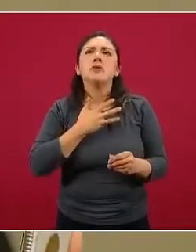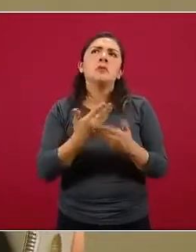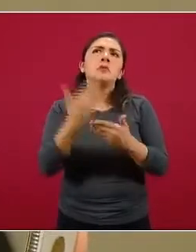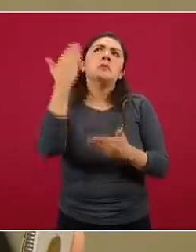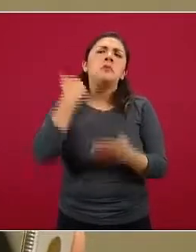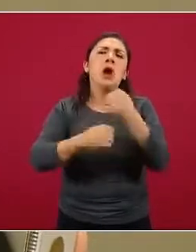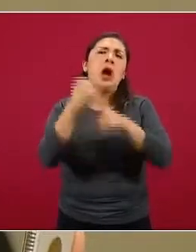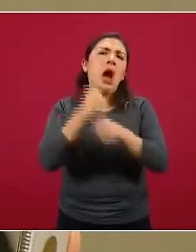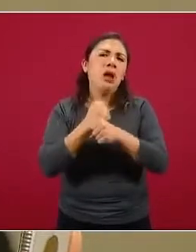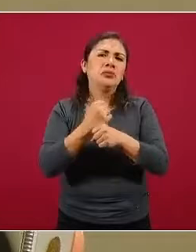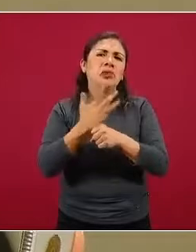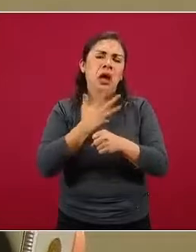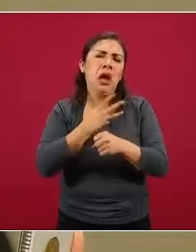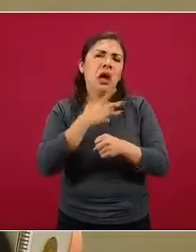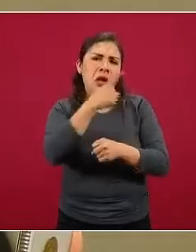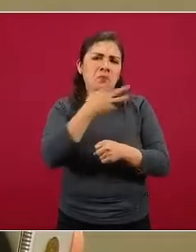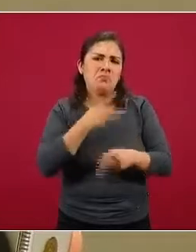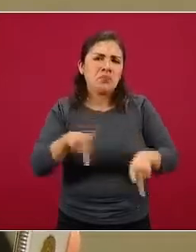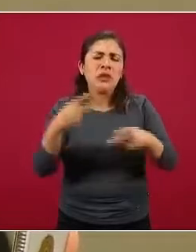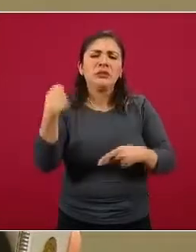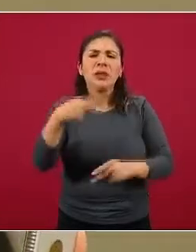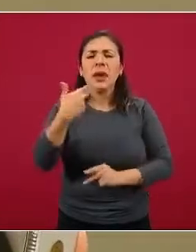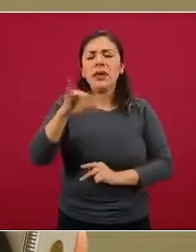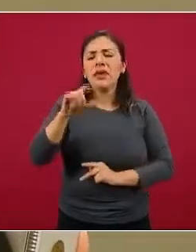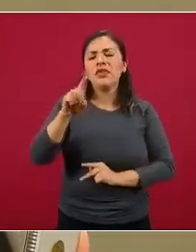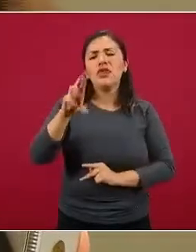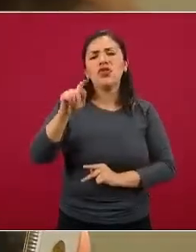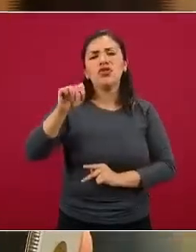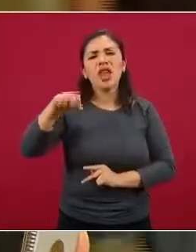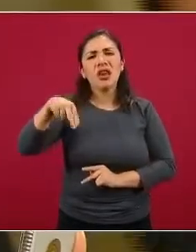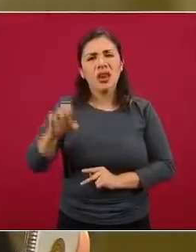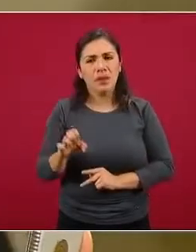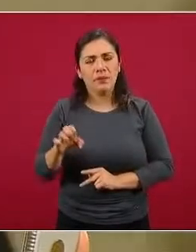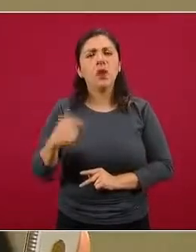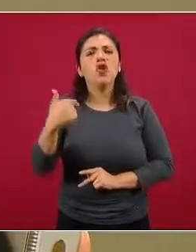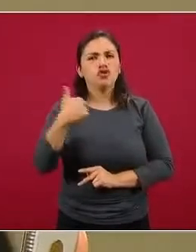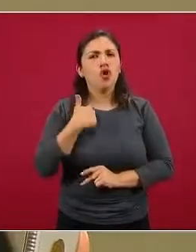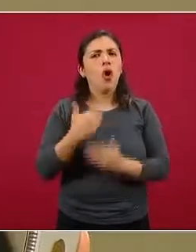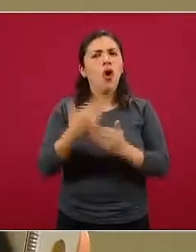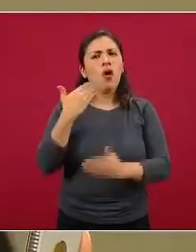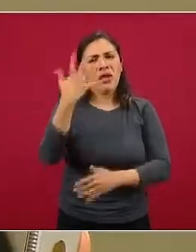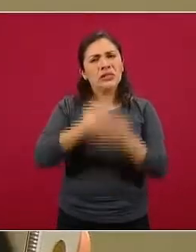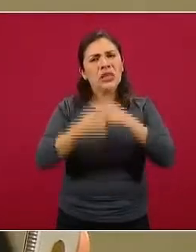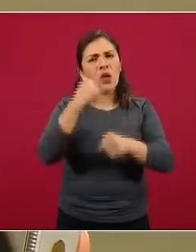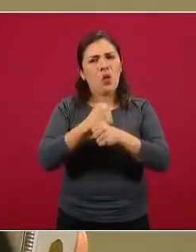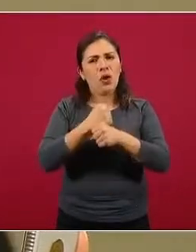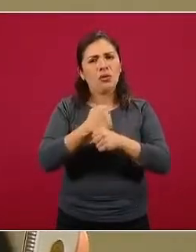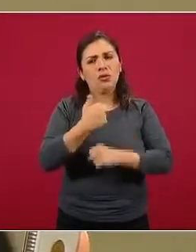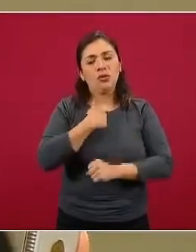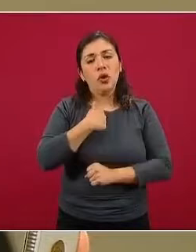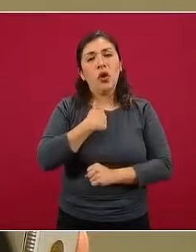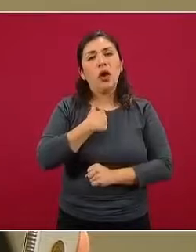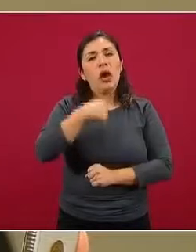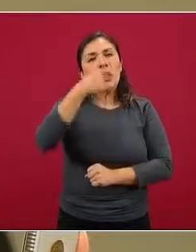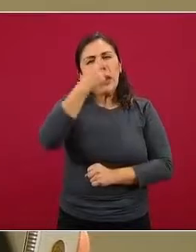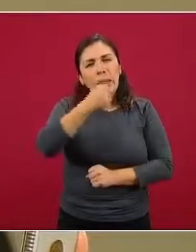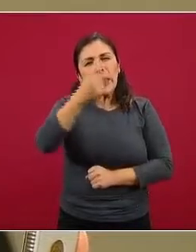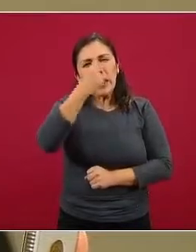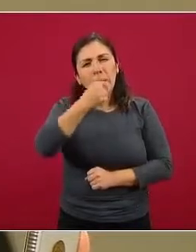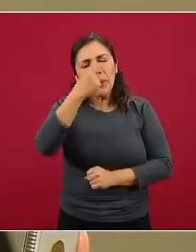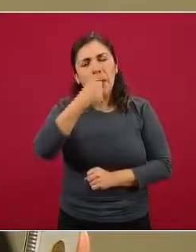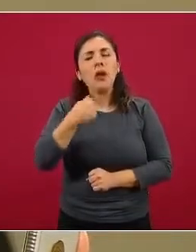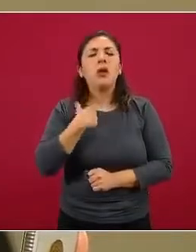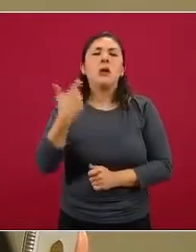también muchos años llamado hidrotene. Yo me lo apliqué hace 5 años en la frente al tener gripe, y desde entonces